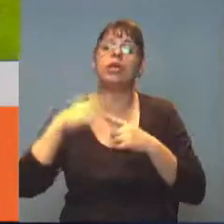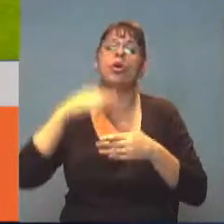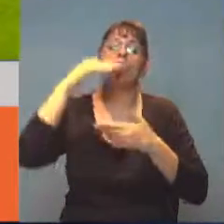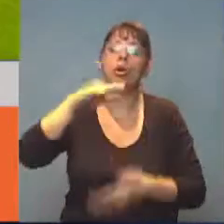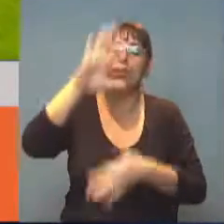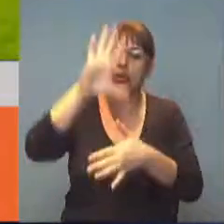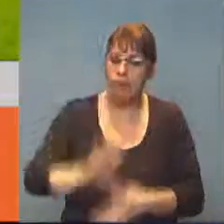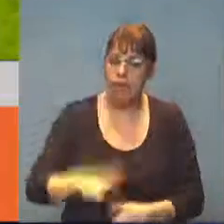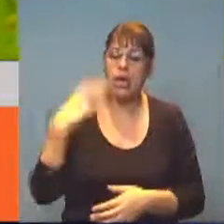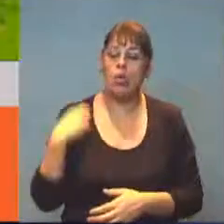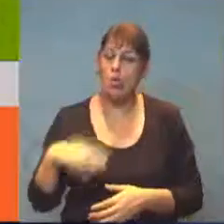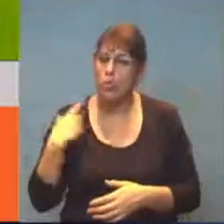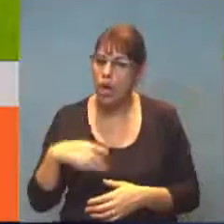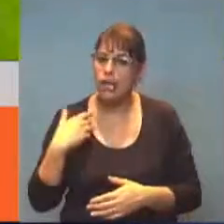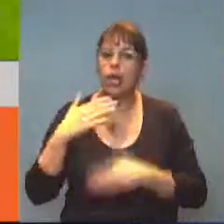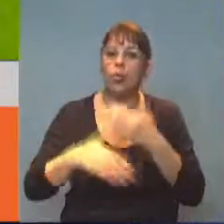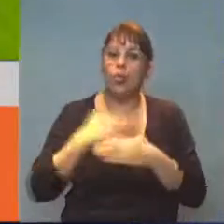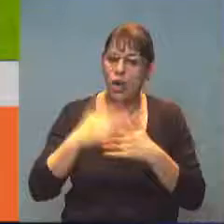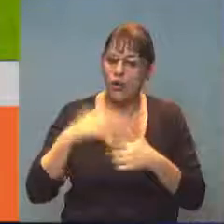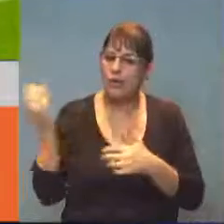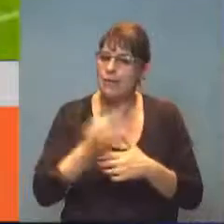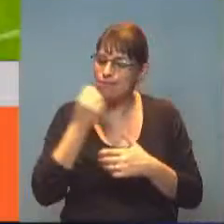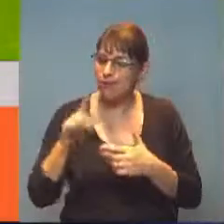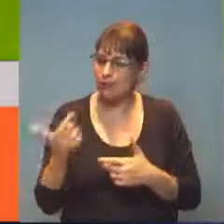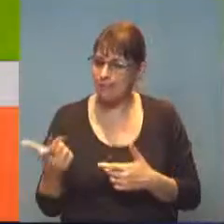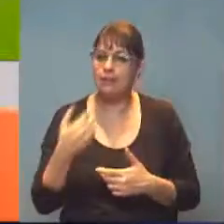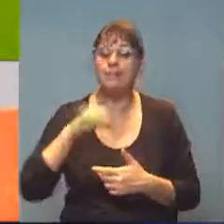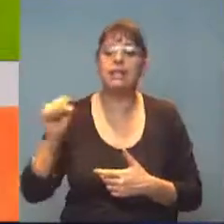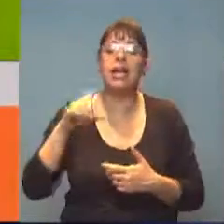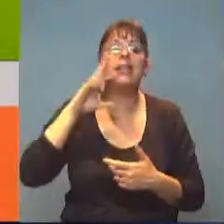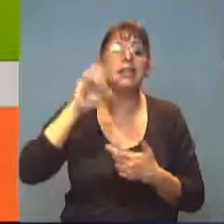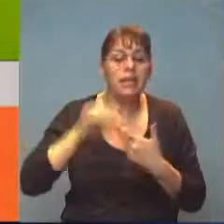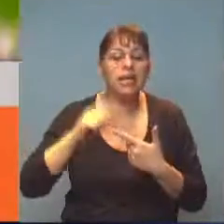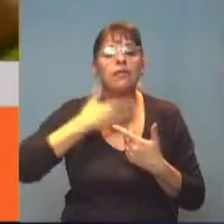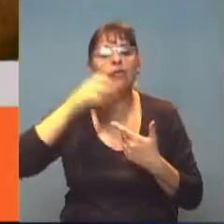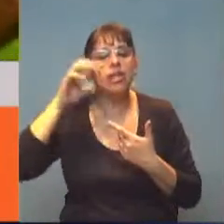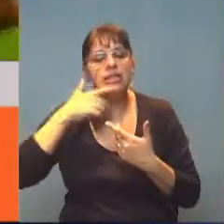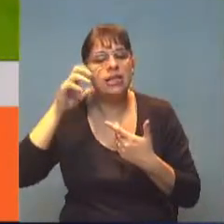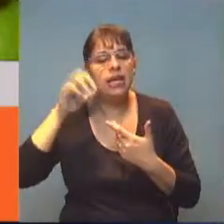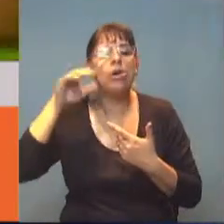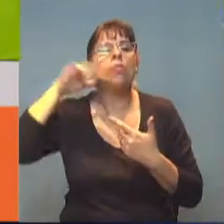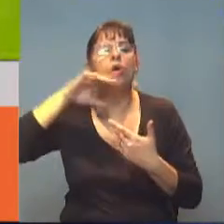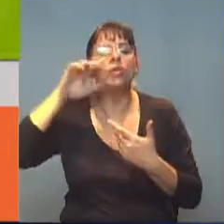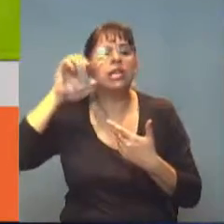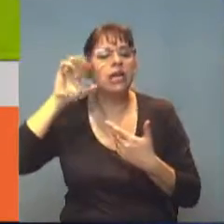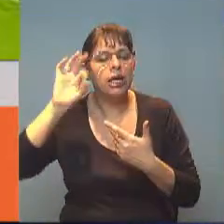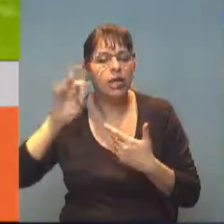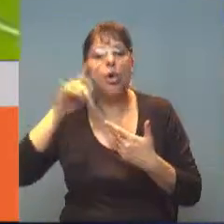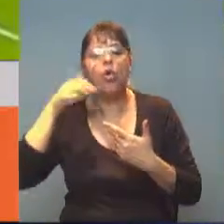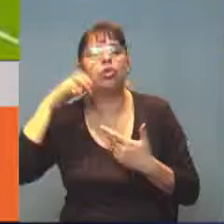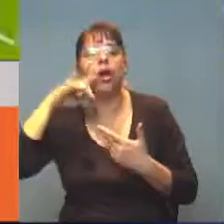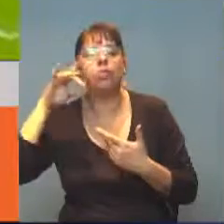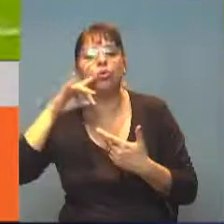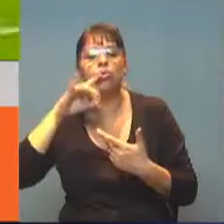El Globo sufrió las ausencias de sus principales figuras, tales como el arquero Marcos Díaz, Fritzler y Montenegro, y con Néstor Apuso como